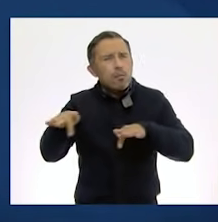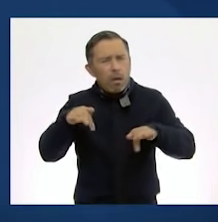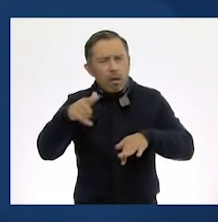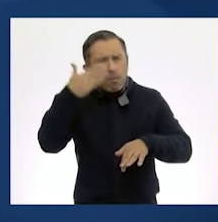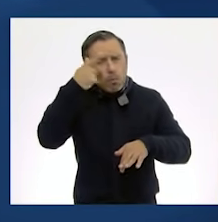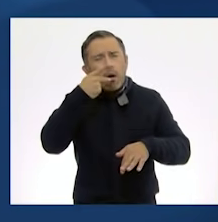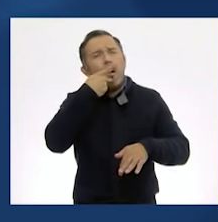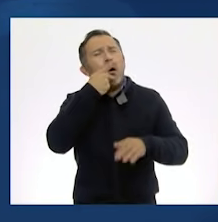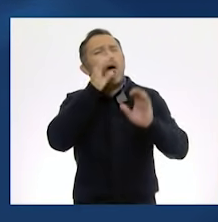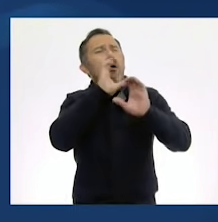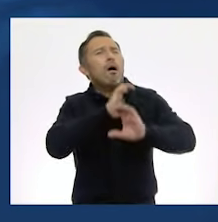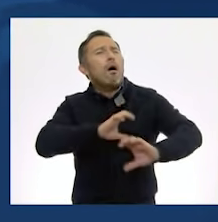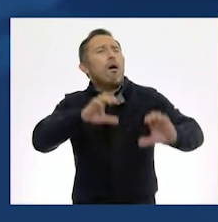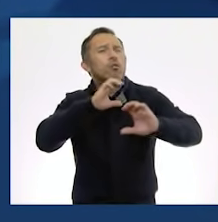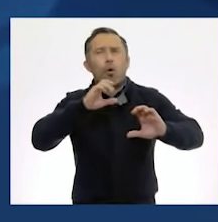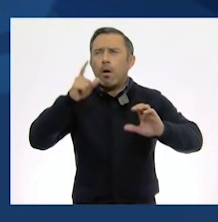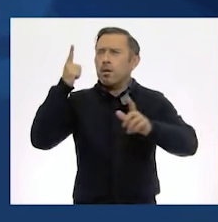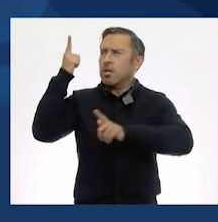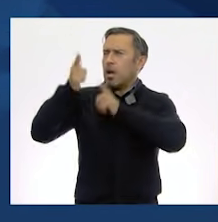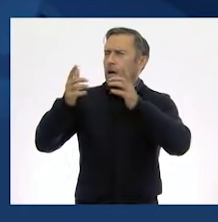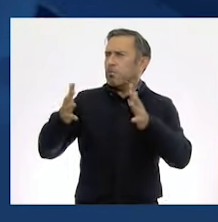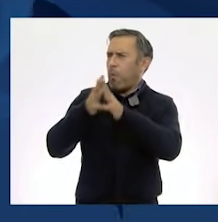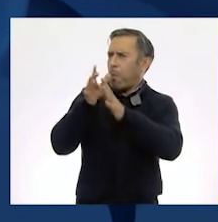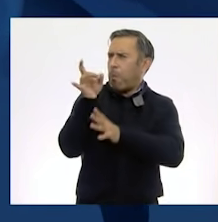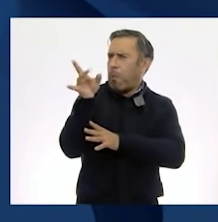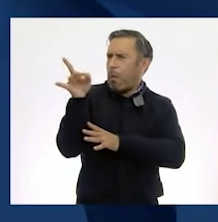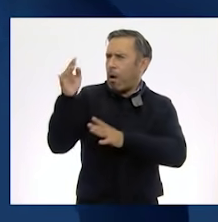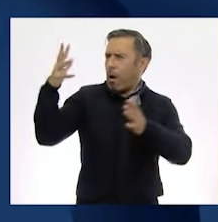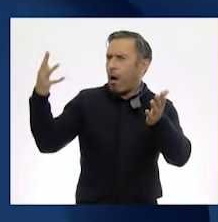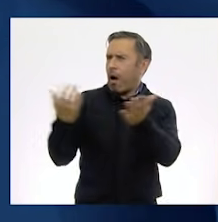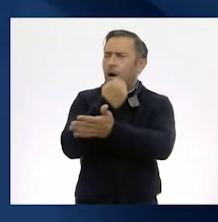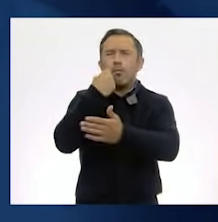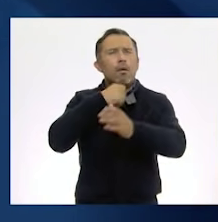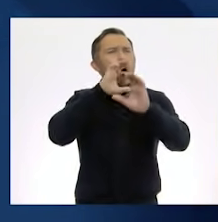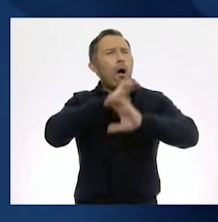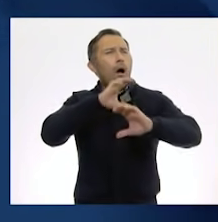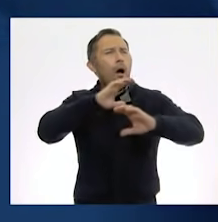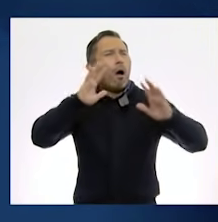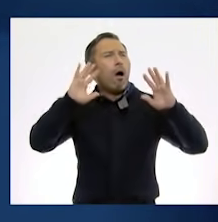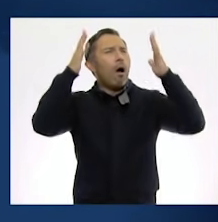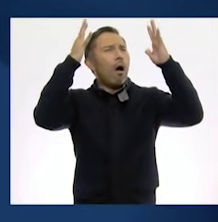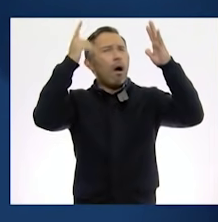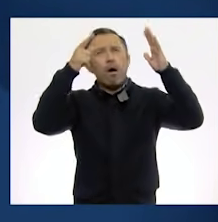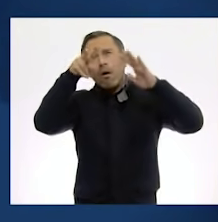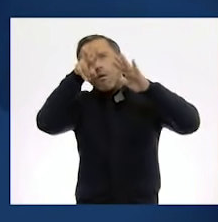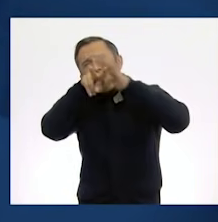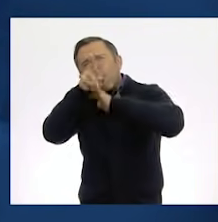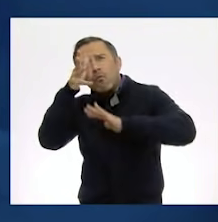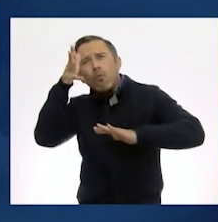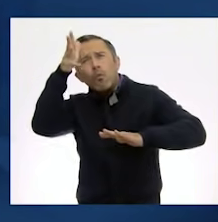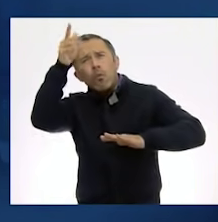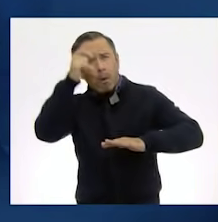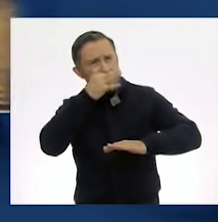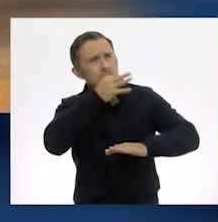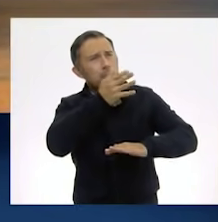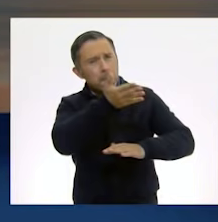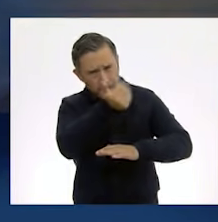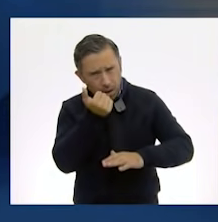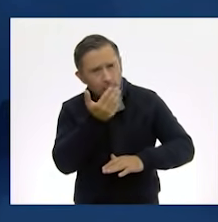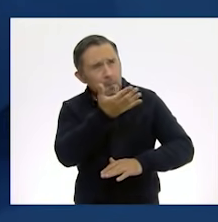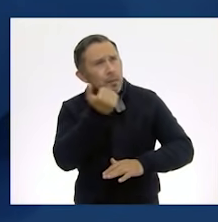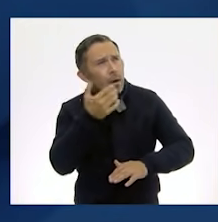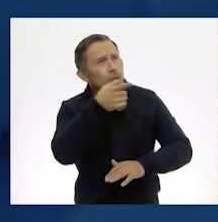la gloria de las victorias griegas y te predeciremos el porvenir. Ven, ven, acércate, valeroso